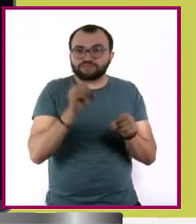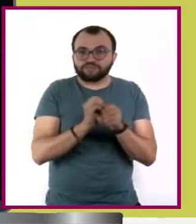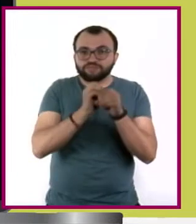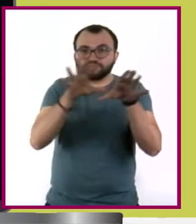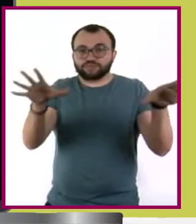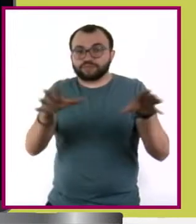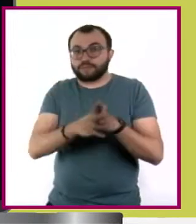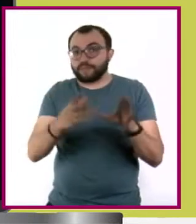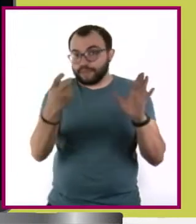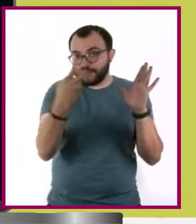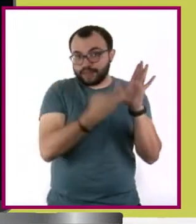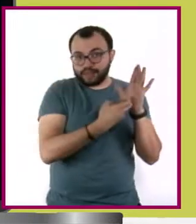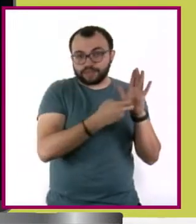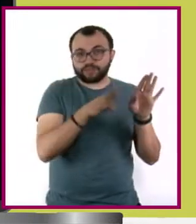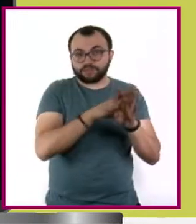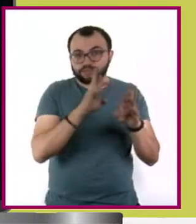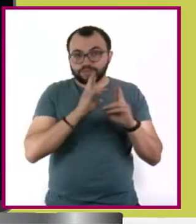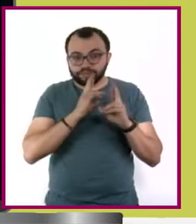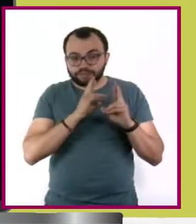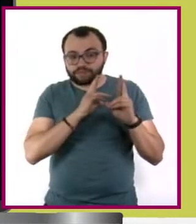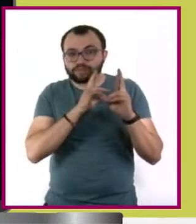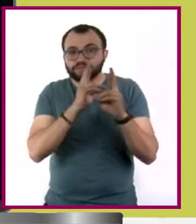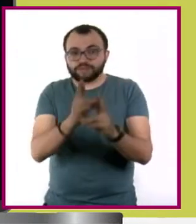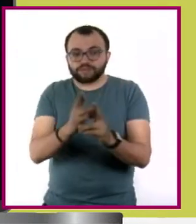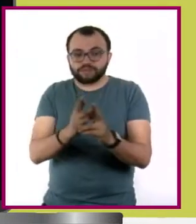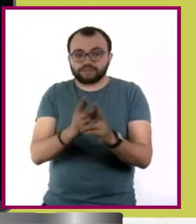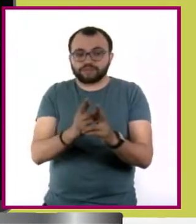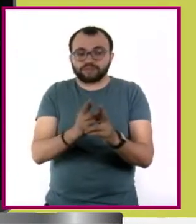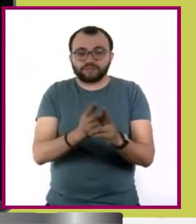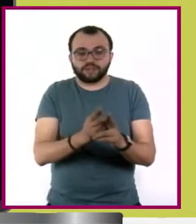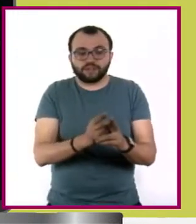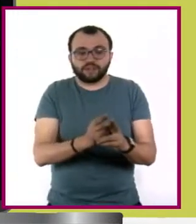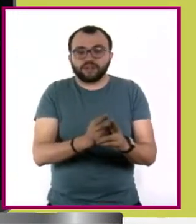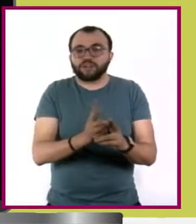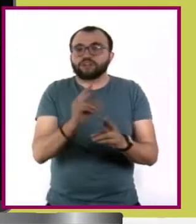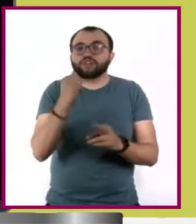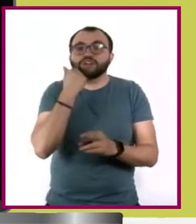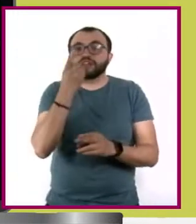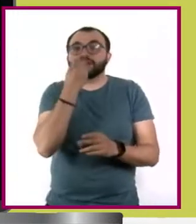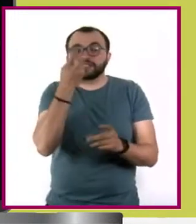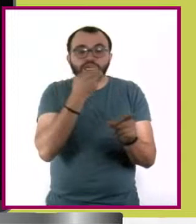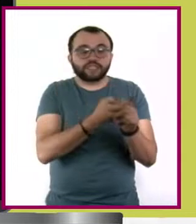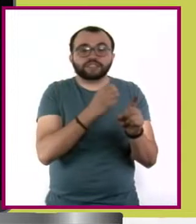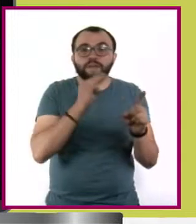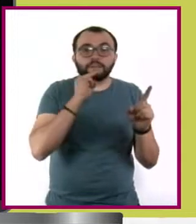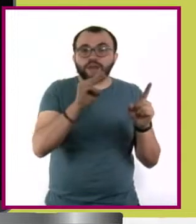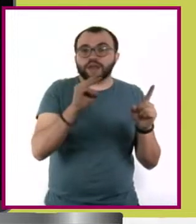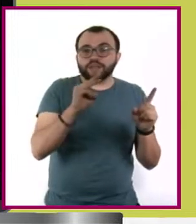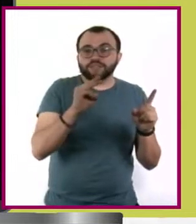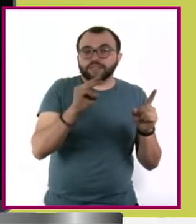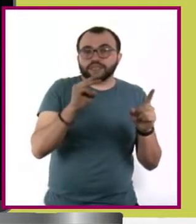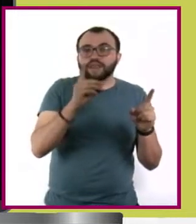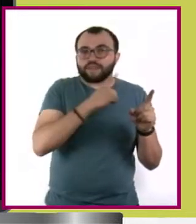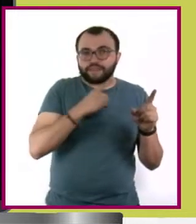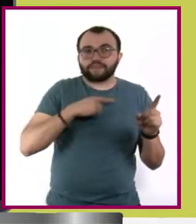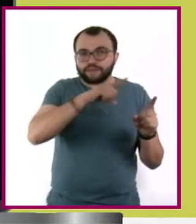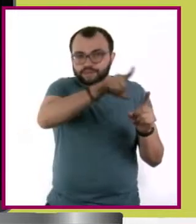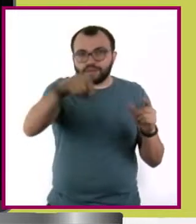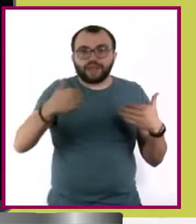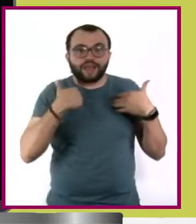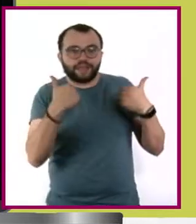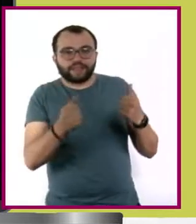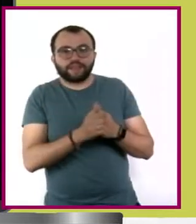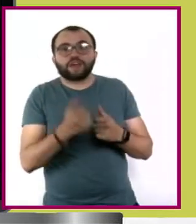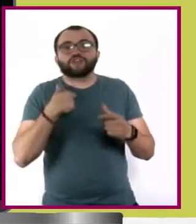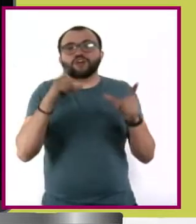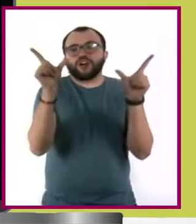que este recortarle no signifique bajo ningún concepto que el receptor del mensaje no lo vaya a entender. Es decir, resumir no